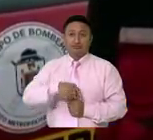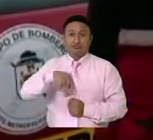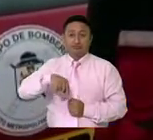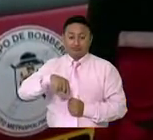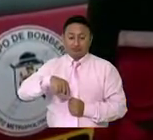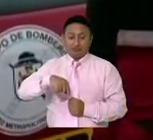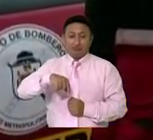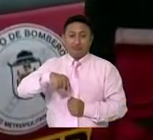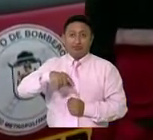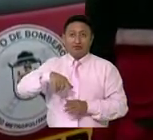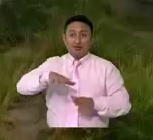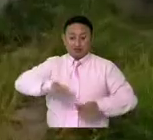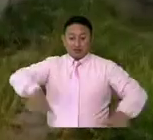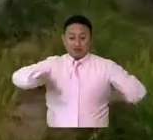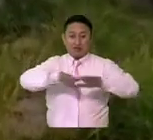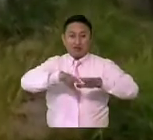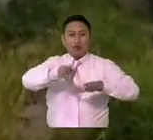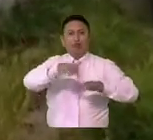ahogado en el interior de un reservorio.